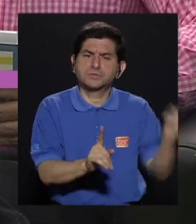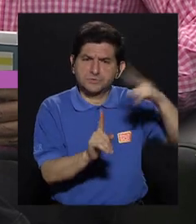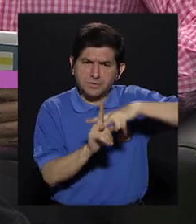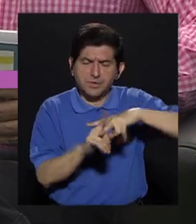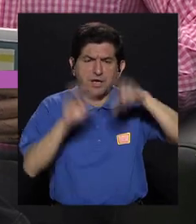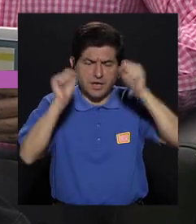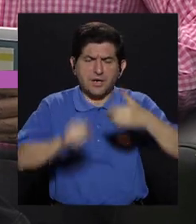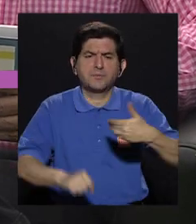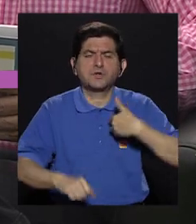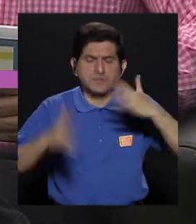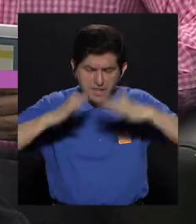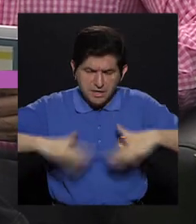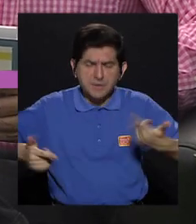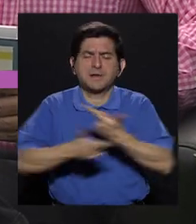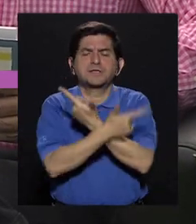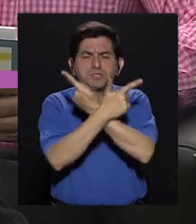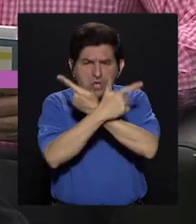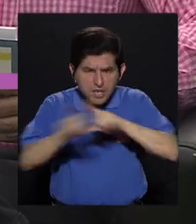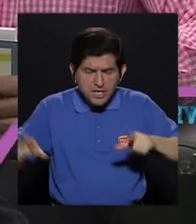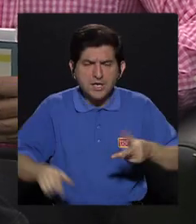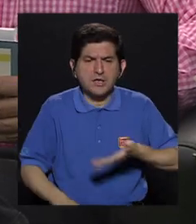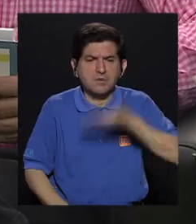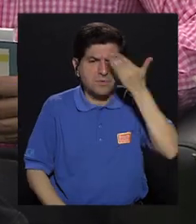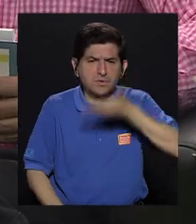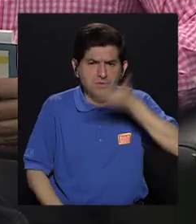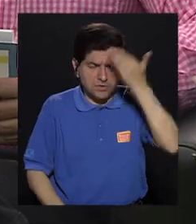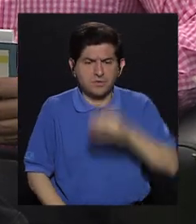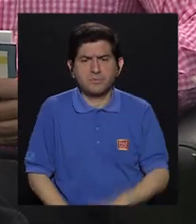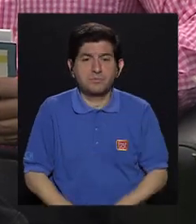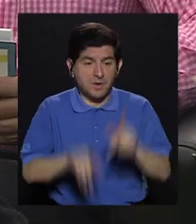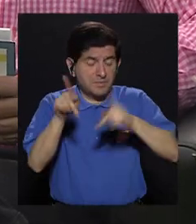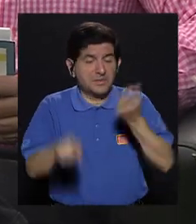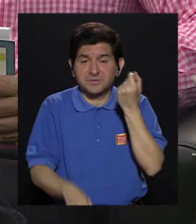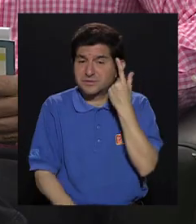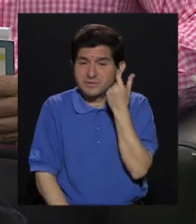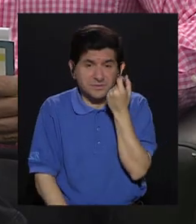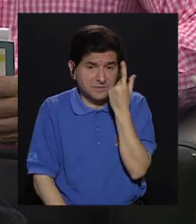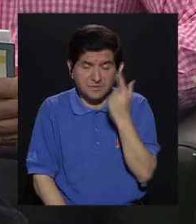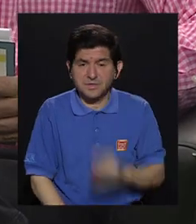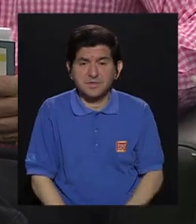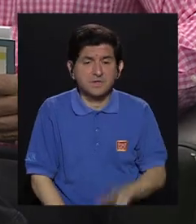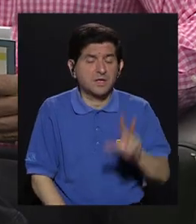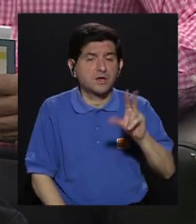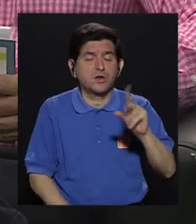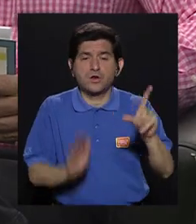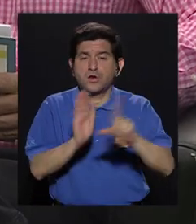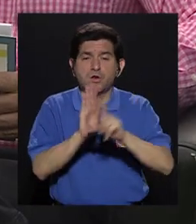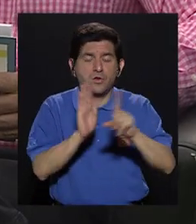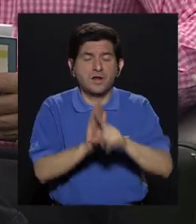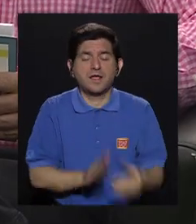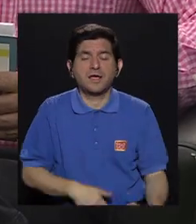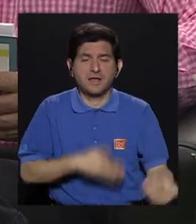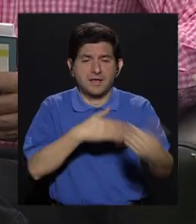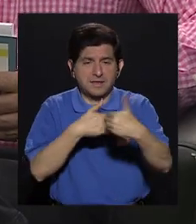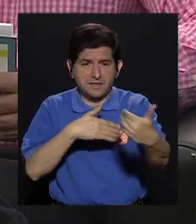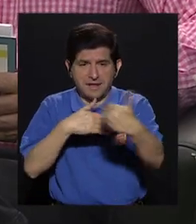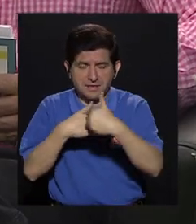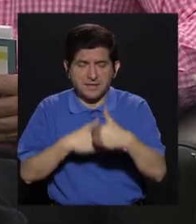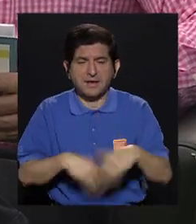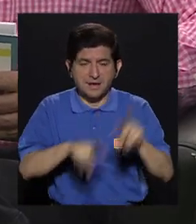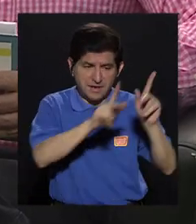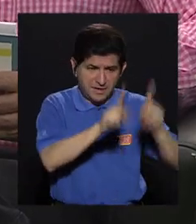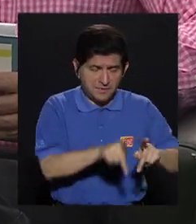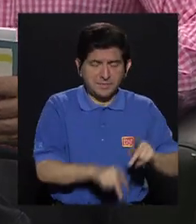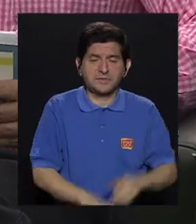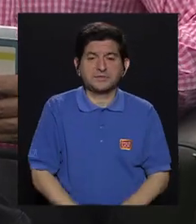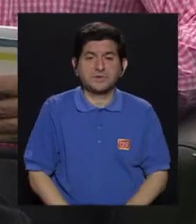derecho a poder contar con espacios libres de humo del tabaco. Las personas no han logrado entender que no es una ley para atacar al fumador, uh-huh, sino que es